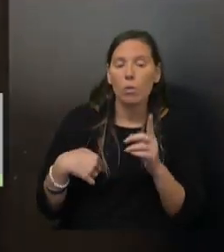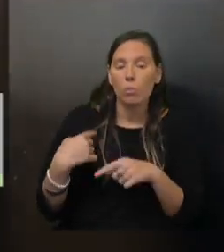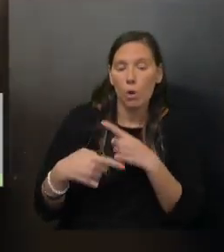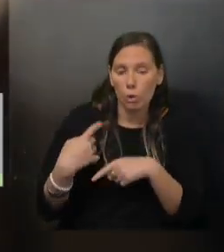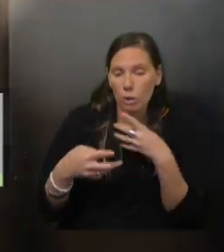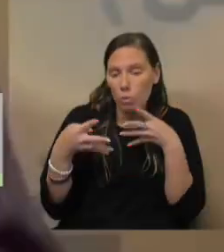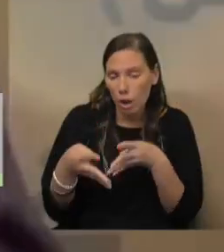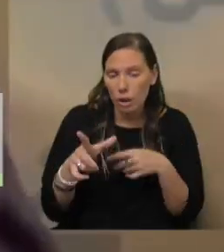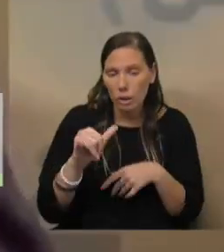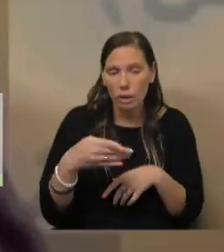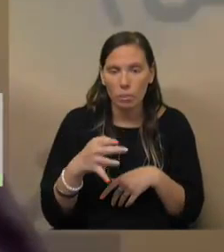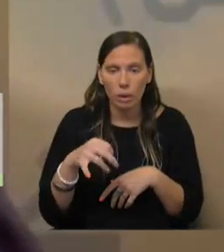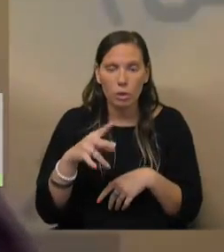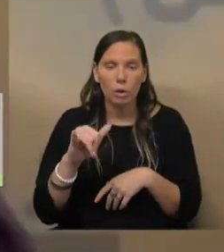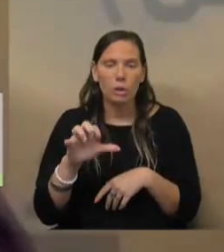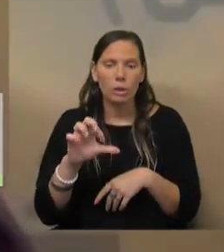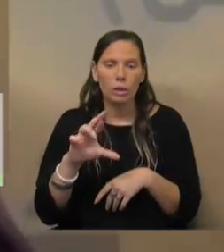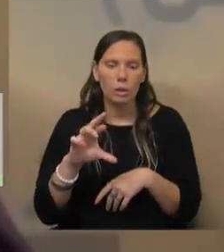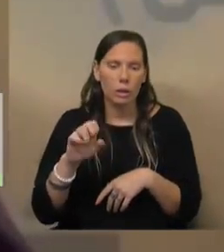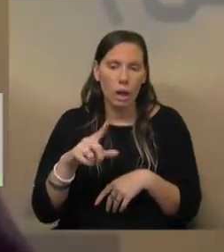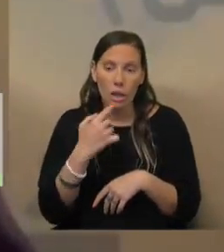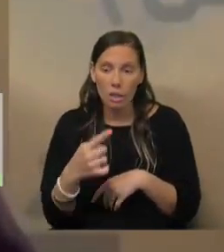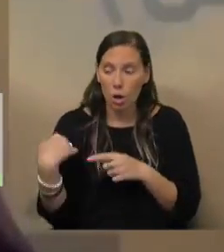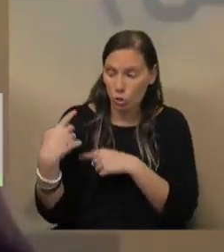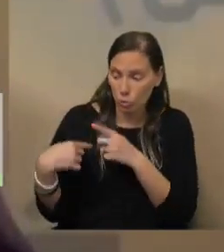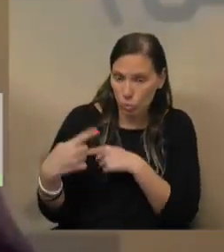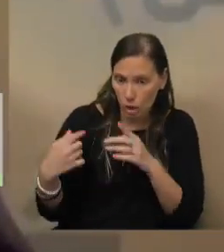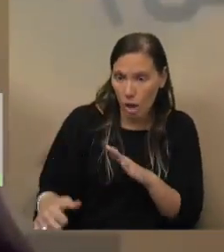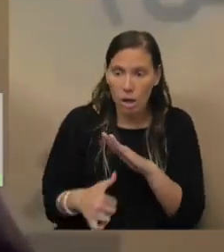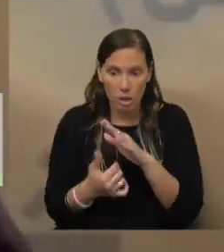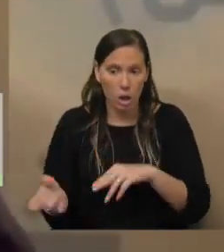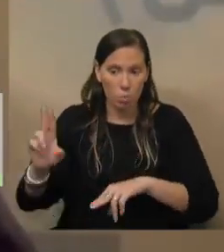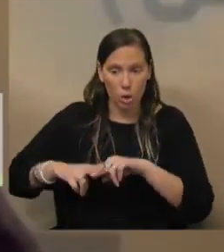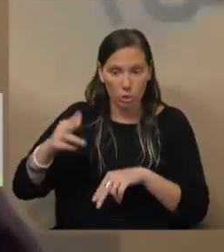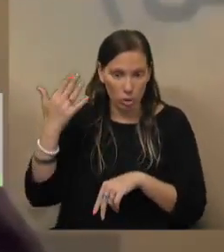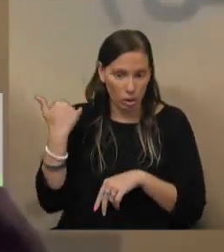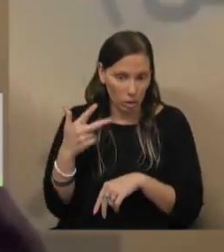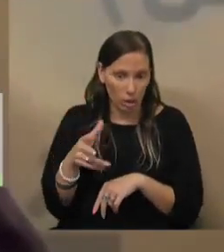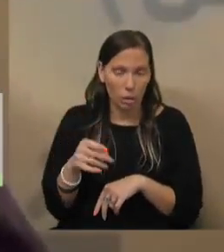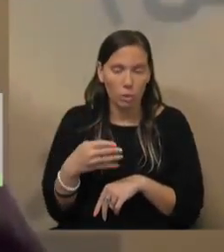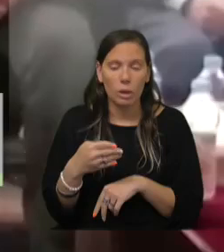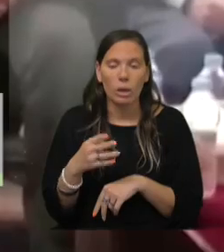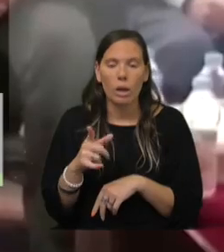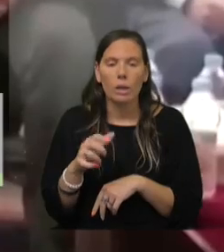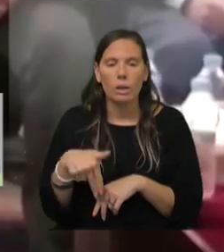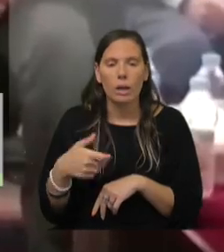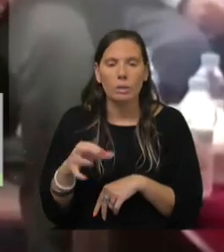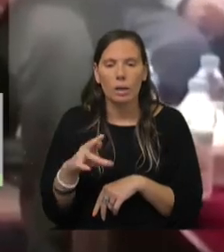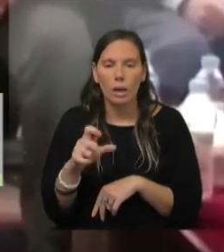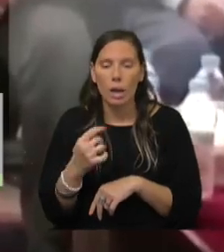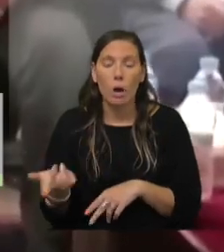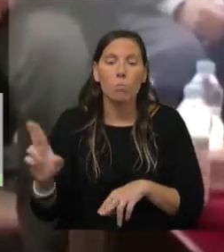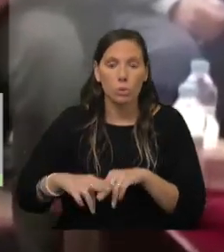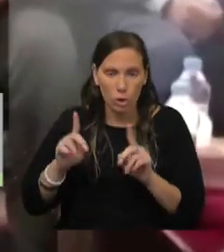contra Líbano Israel anunció hoy que el sucesor del líder muerto de hepola kassan narrala murió en